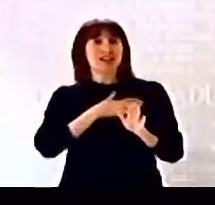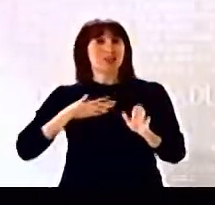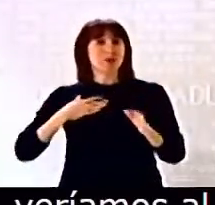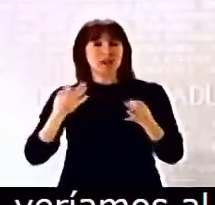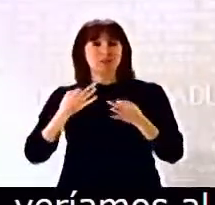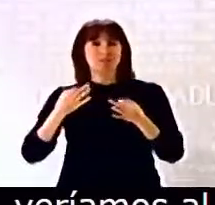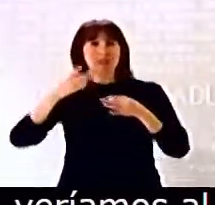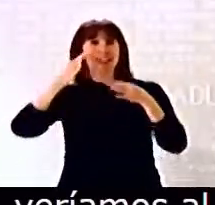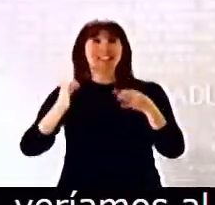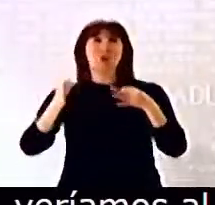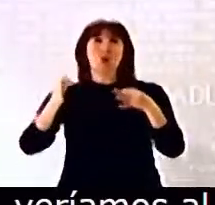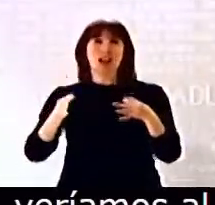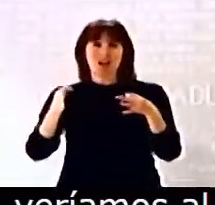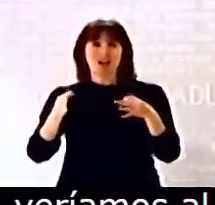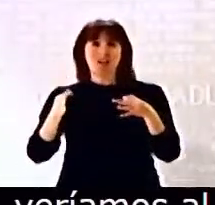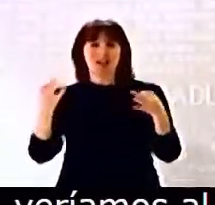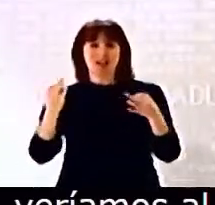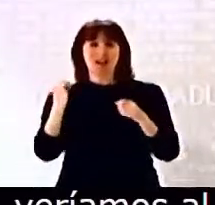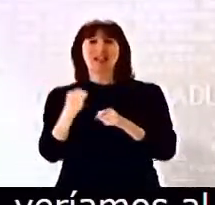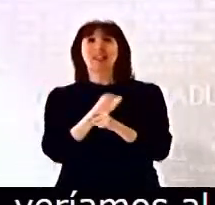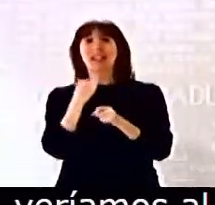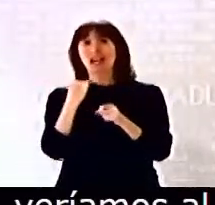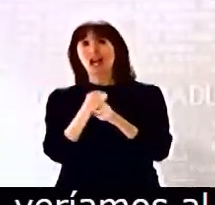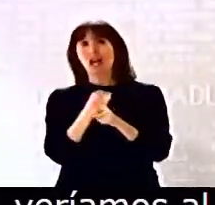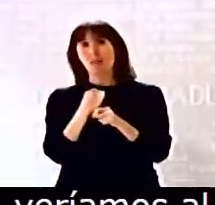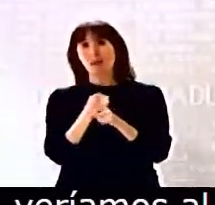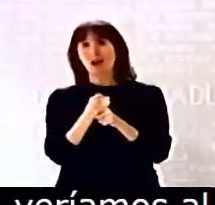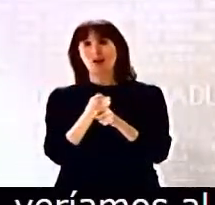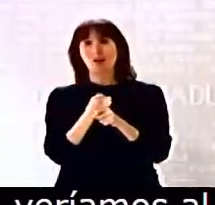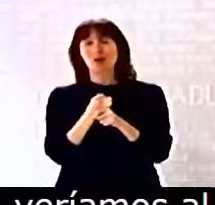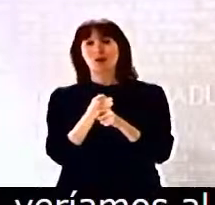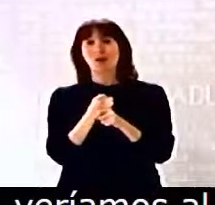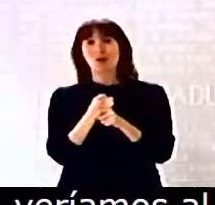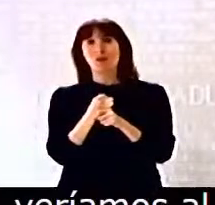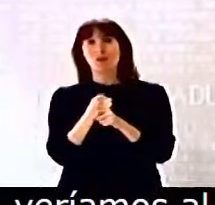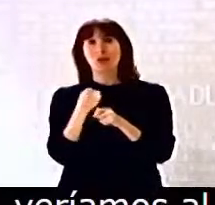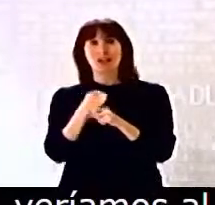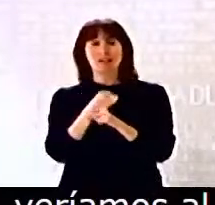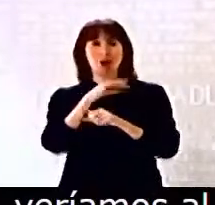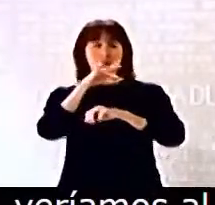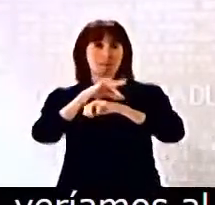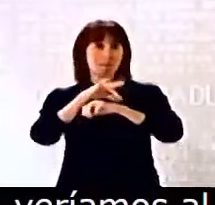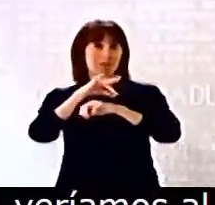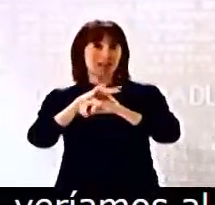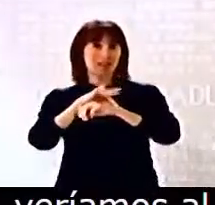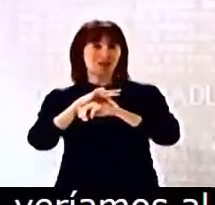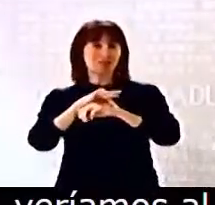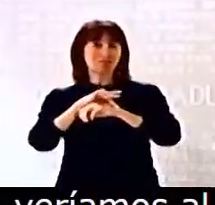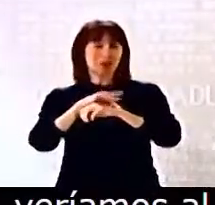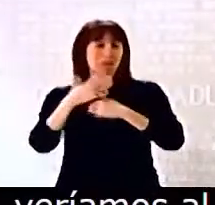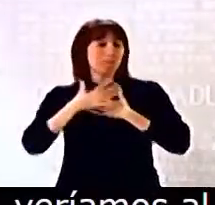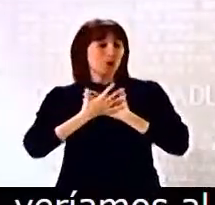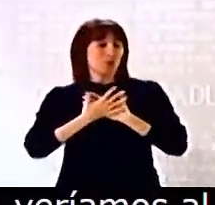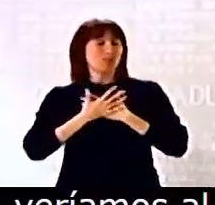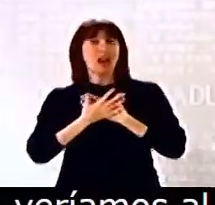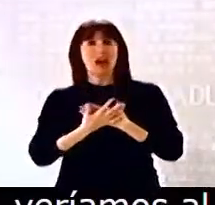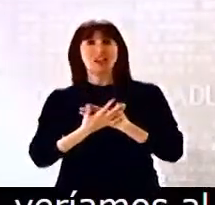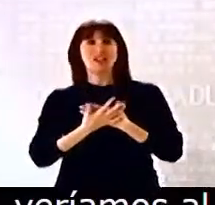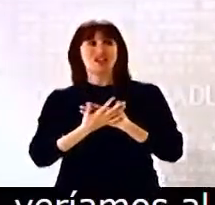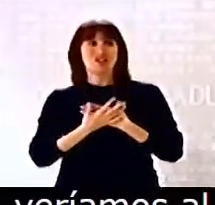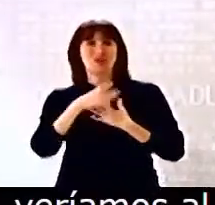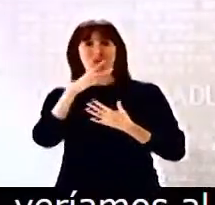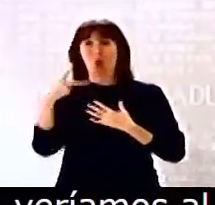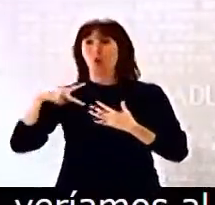asegurar el trabajo de estos médicos que se han ofrecido después de